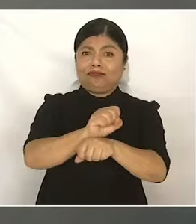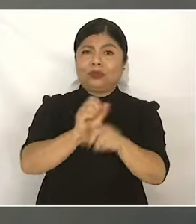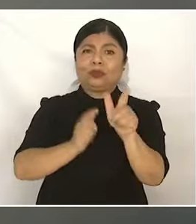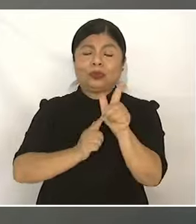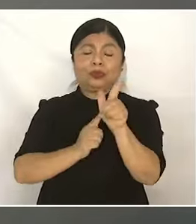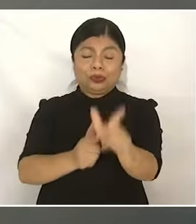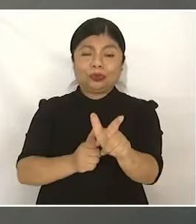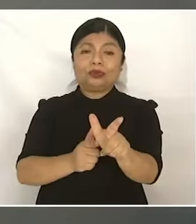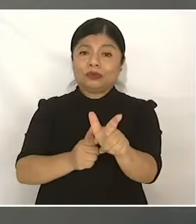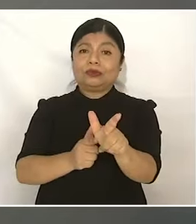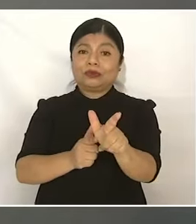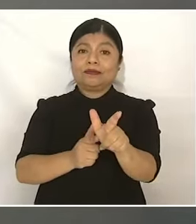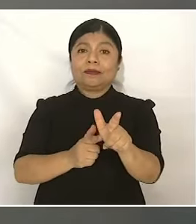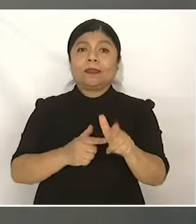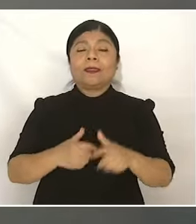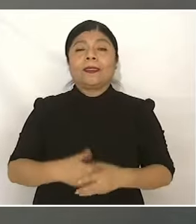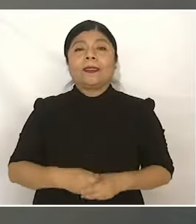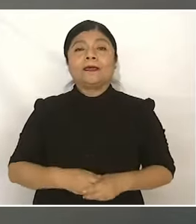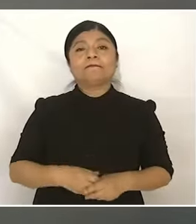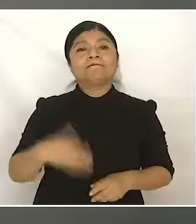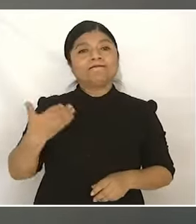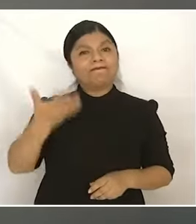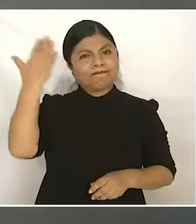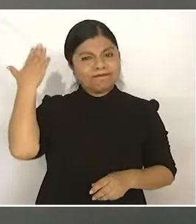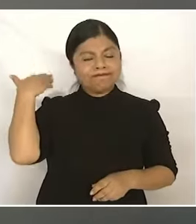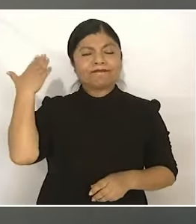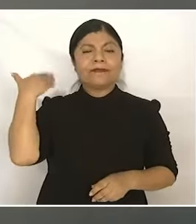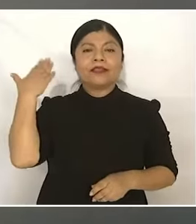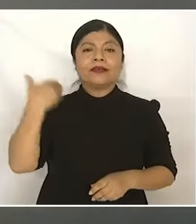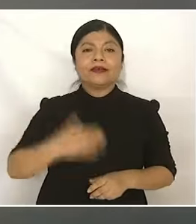siglo XIX, dos